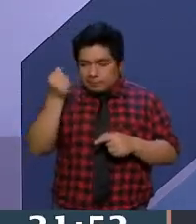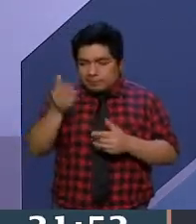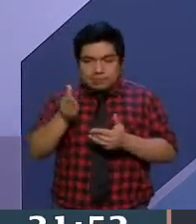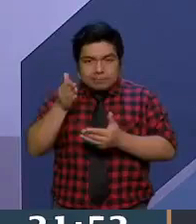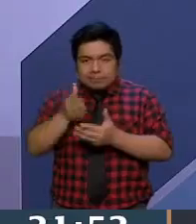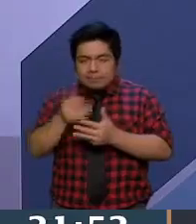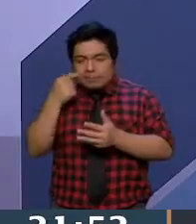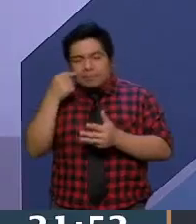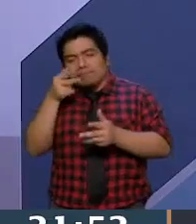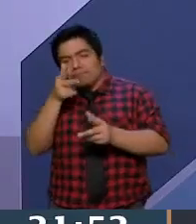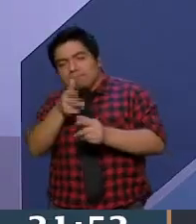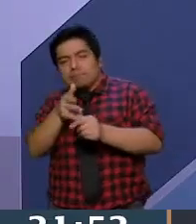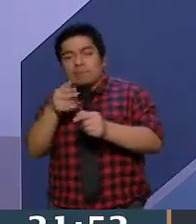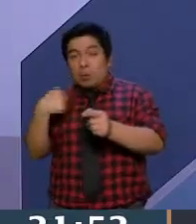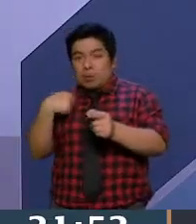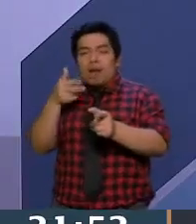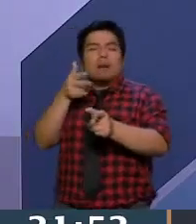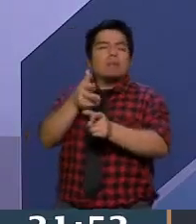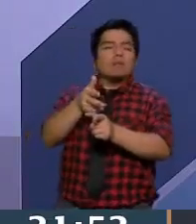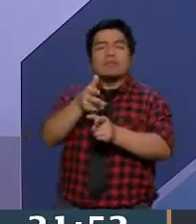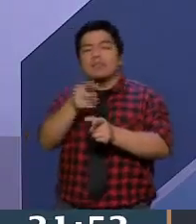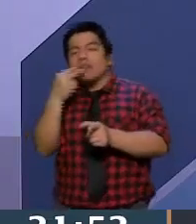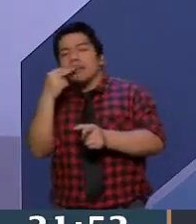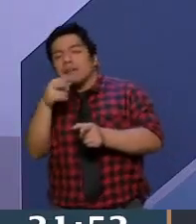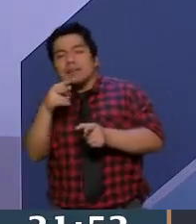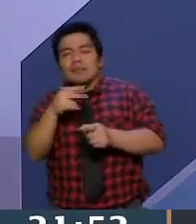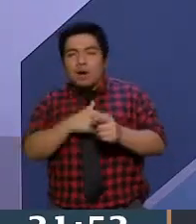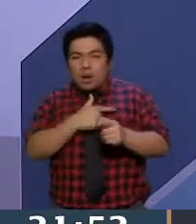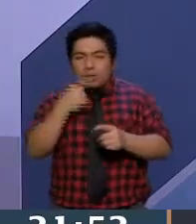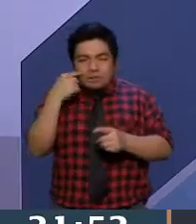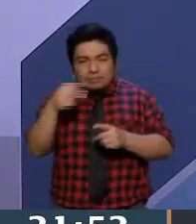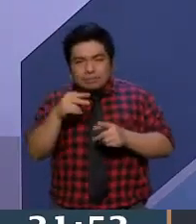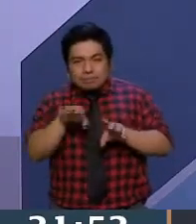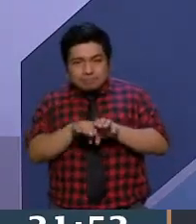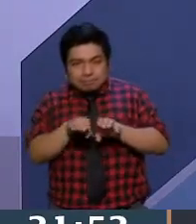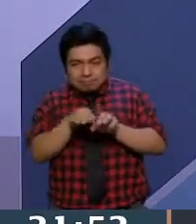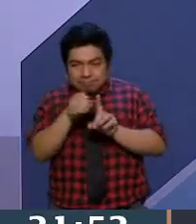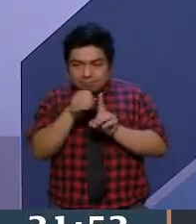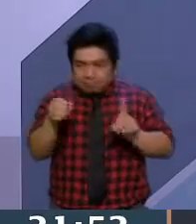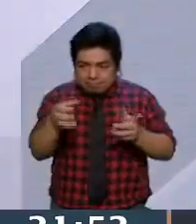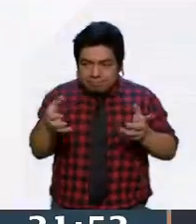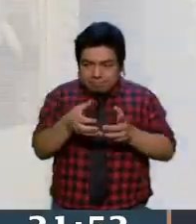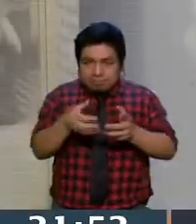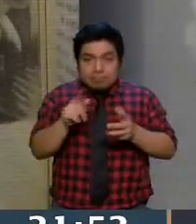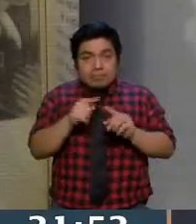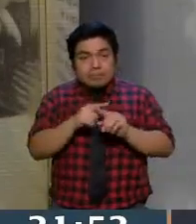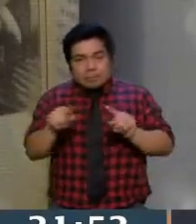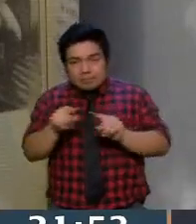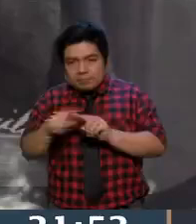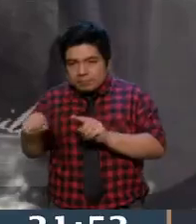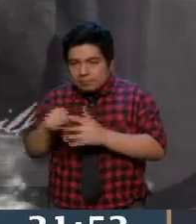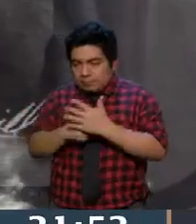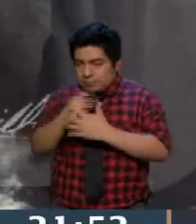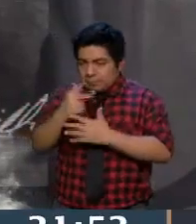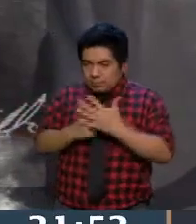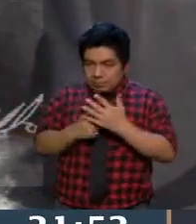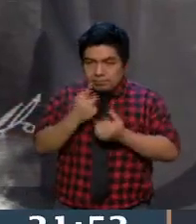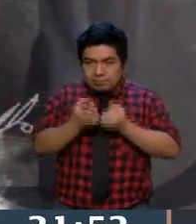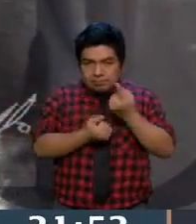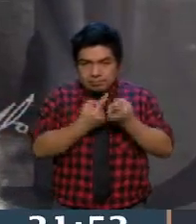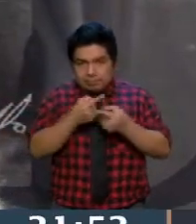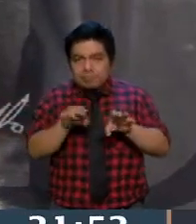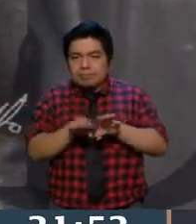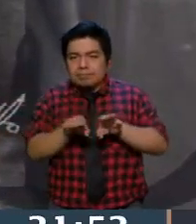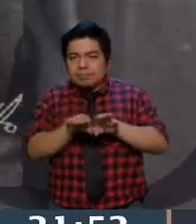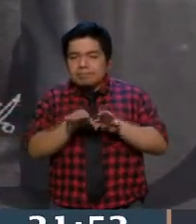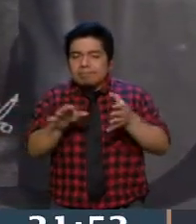de cámaras y enterarme cómo iba a ser eso. Y a diferencia de los otros programas en donde se intentan